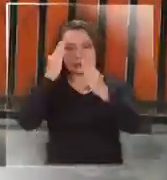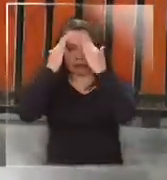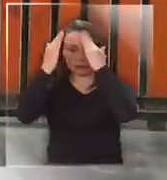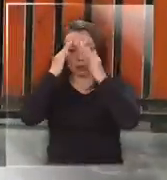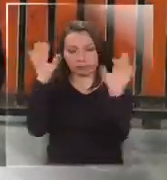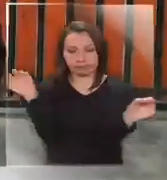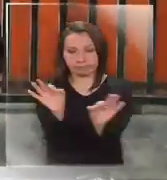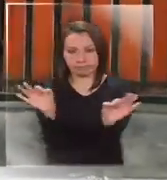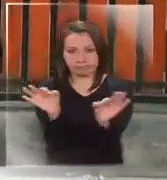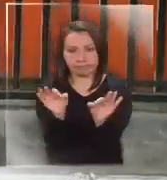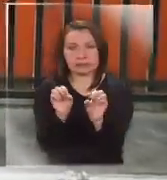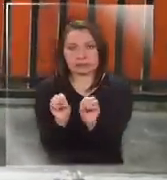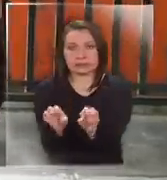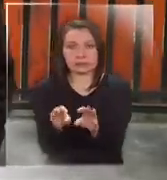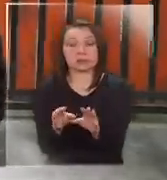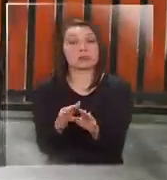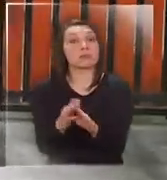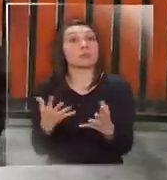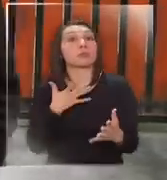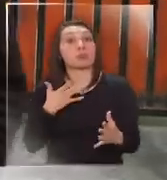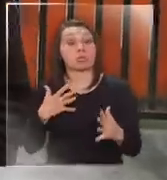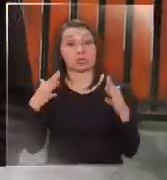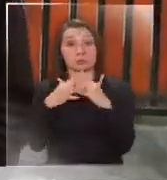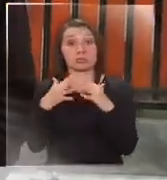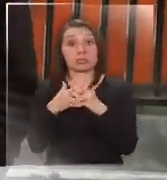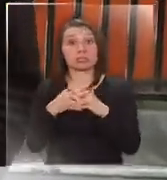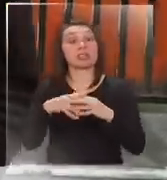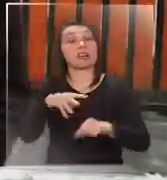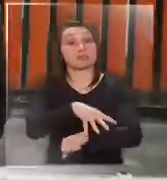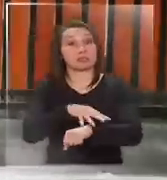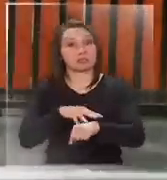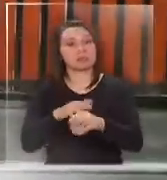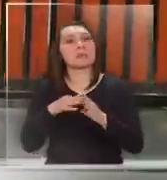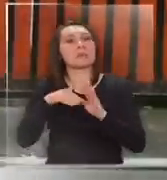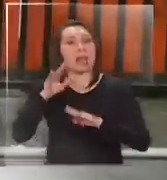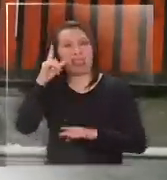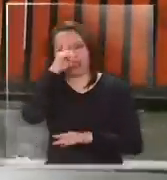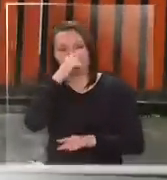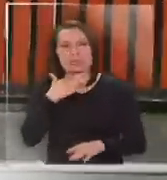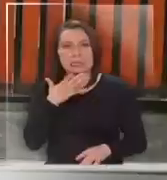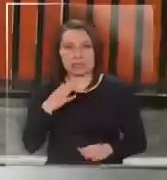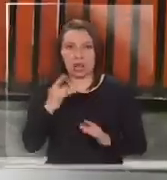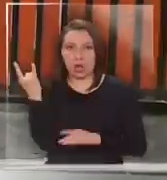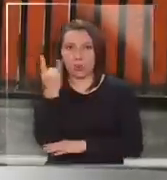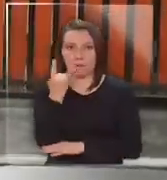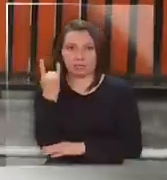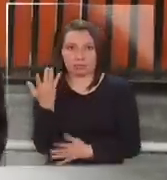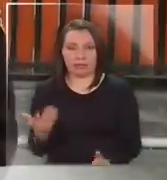psicológicamente al niño, porque las Fuerzas Armadas son más complicadas que ir a la universidad.